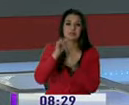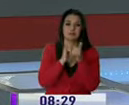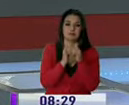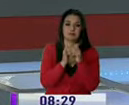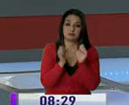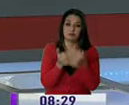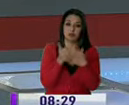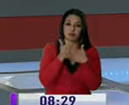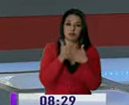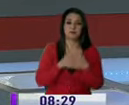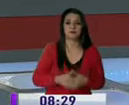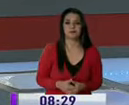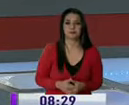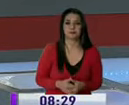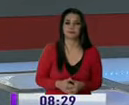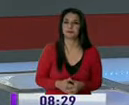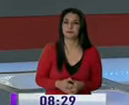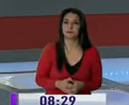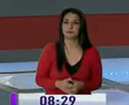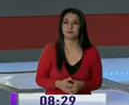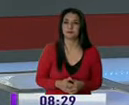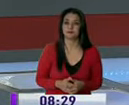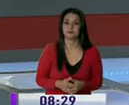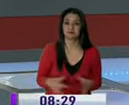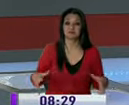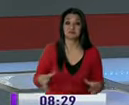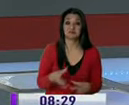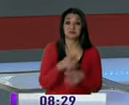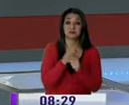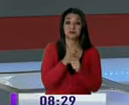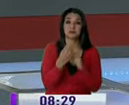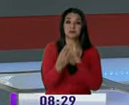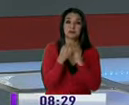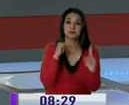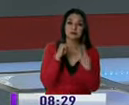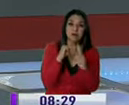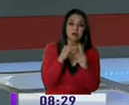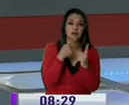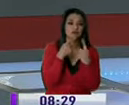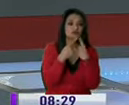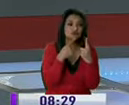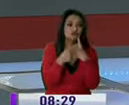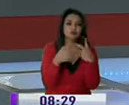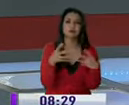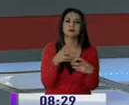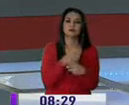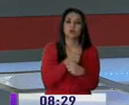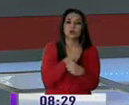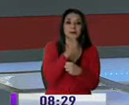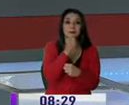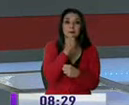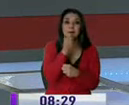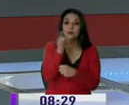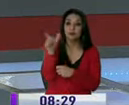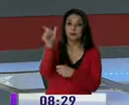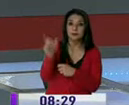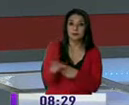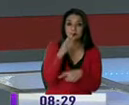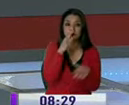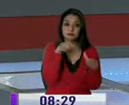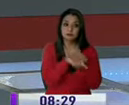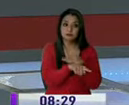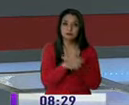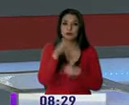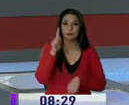tener, así, la seguridad de poder hablar sin que nadie nos pueda mirar ni que nadie